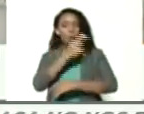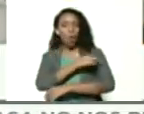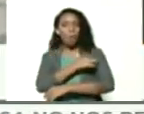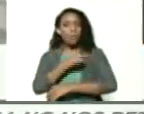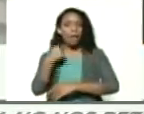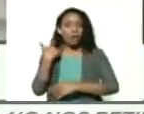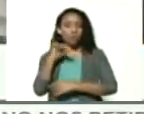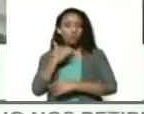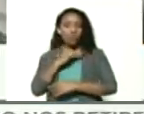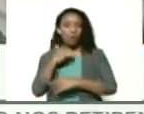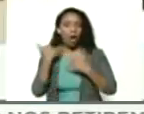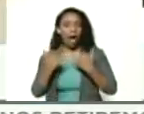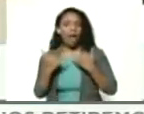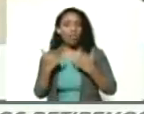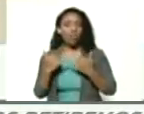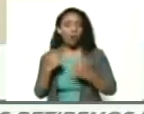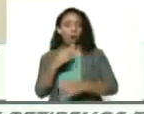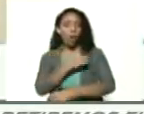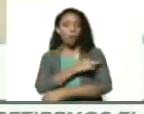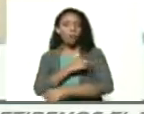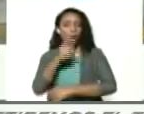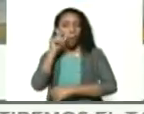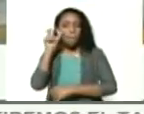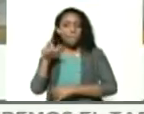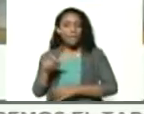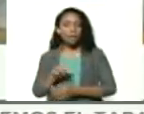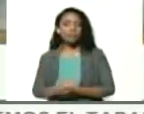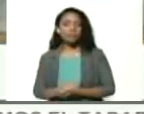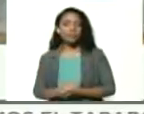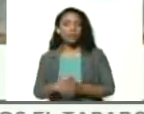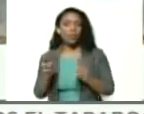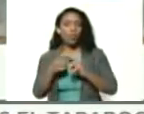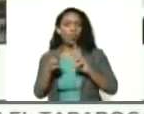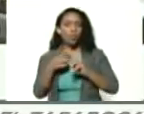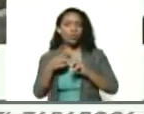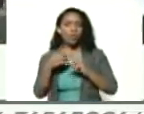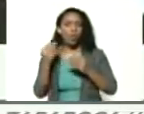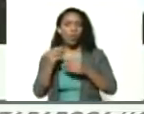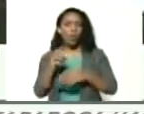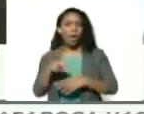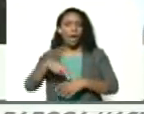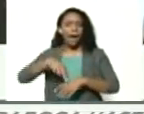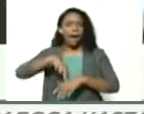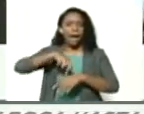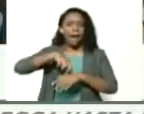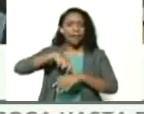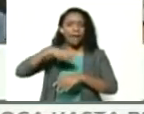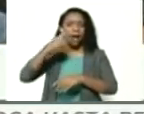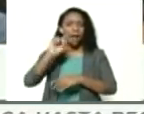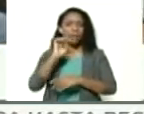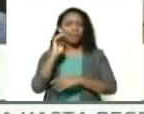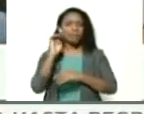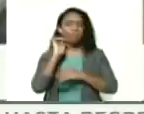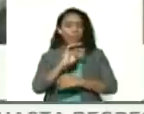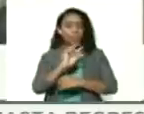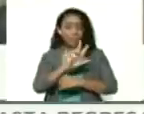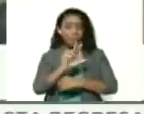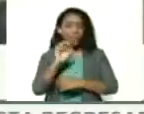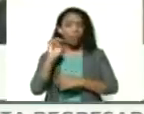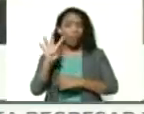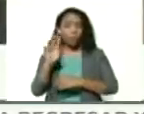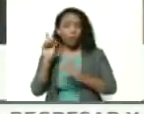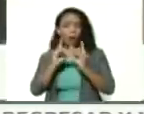estamos actualmente, en el hospital Domingo Guzmán Lander, conocido como Las Garzas, donde hay 34 camas, 20 camas